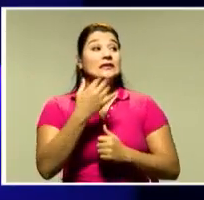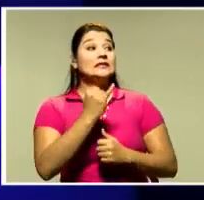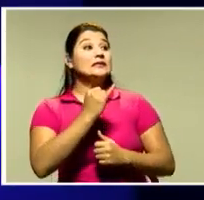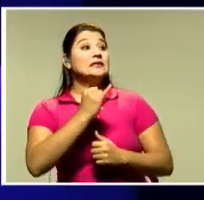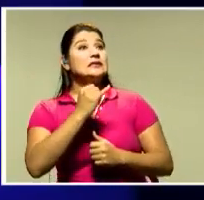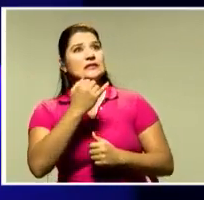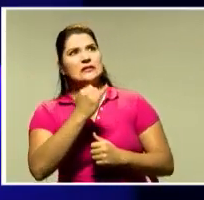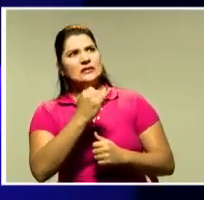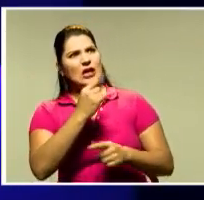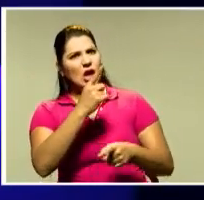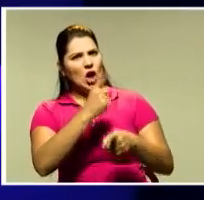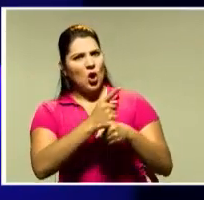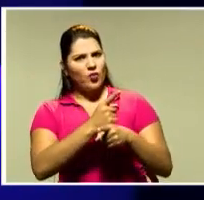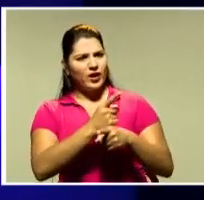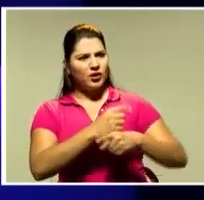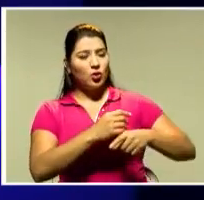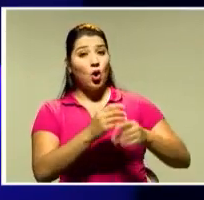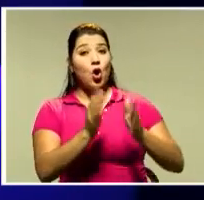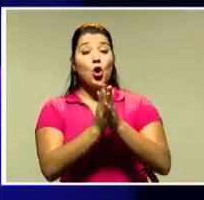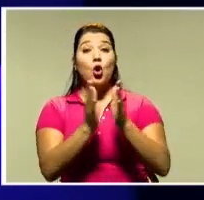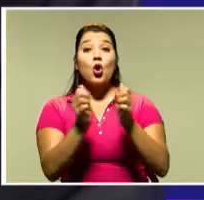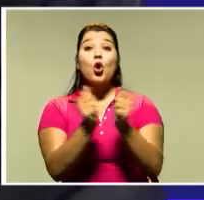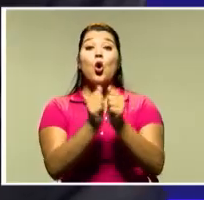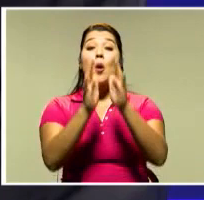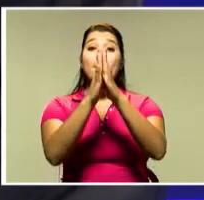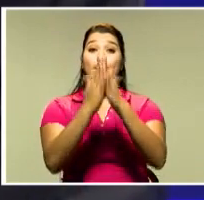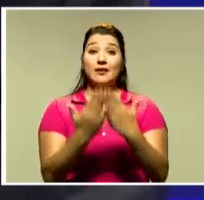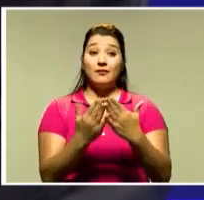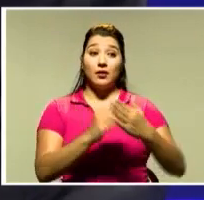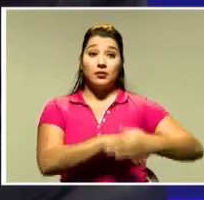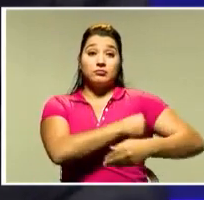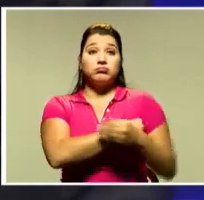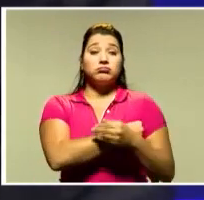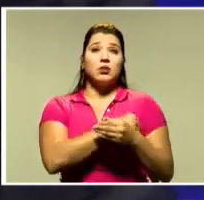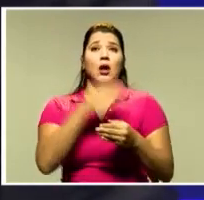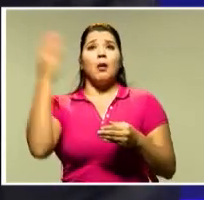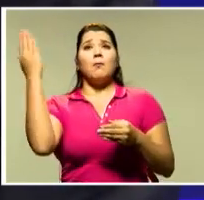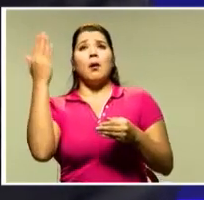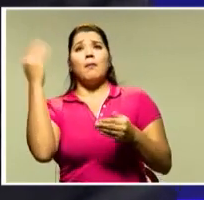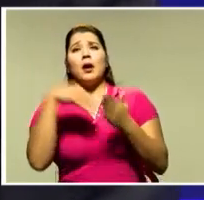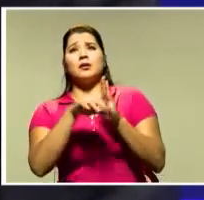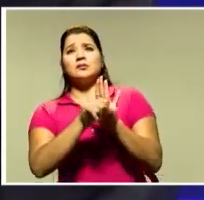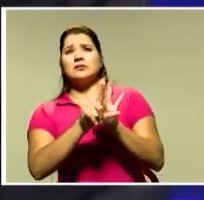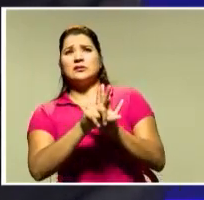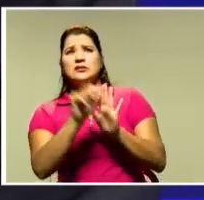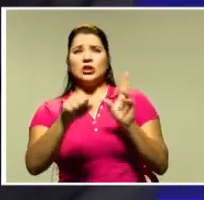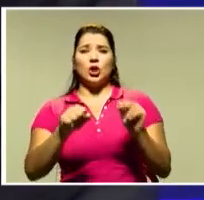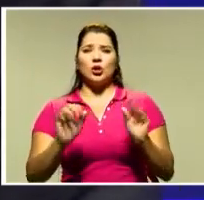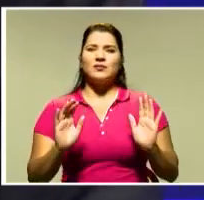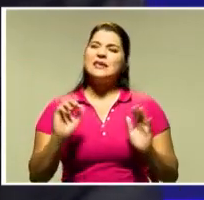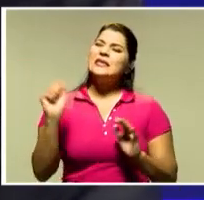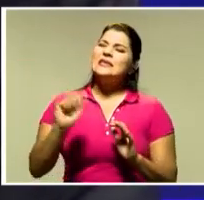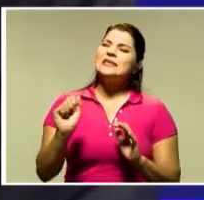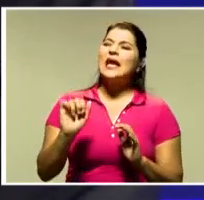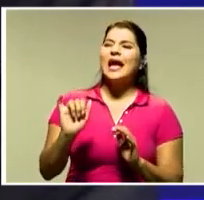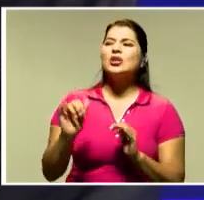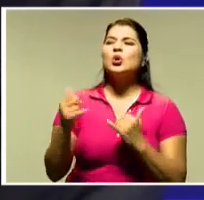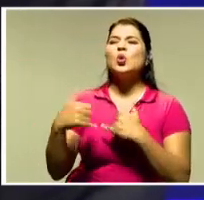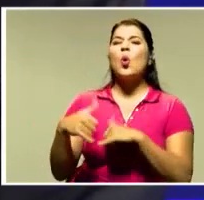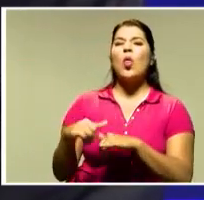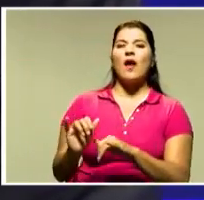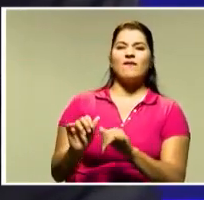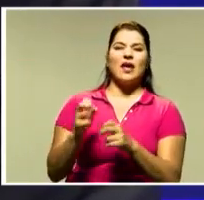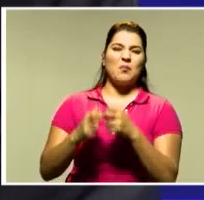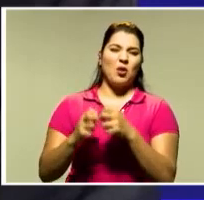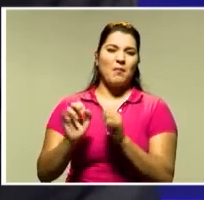Biblia en la curul o sin ella. Sí, eso es un elemento que sigue ahí, sin embargo no ha sido el preponderante. Y en